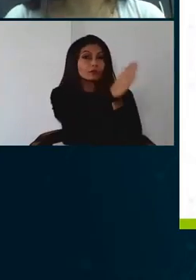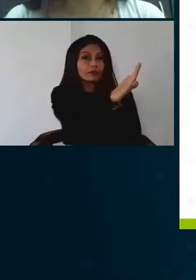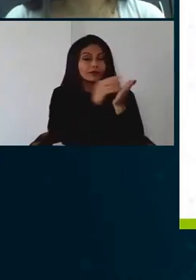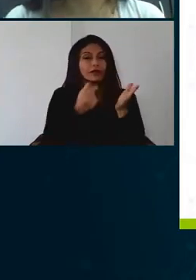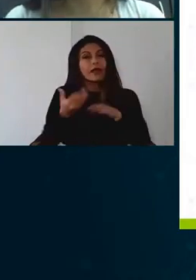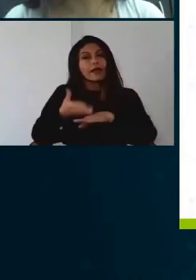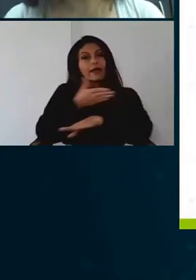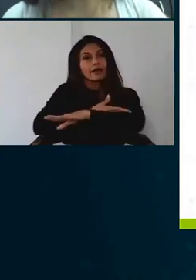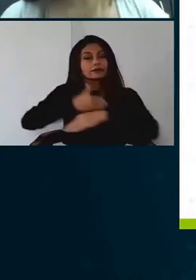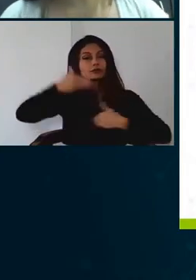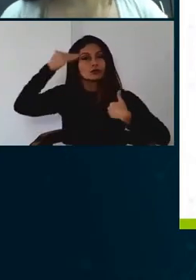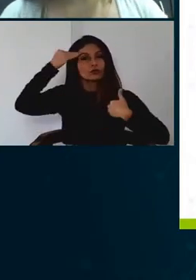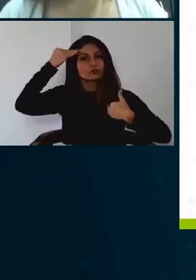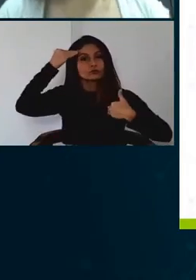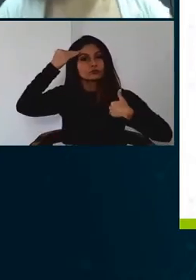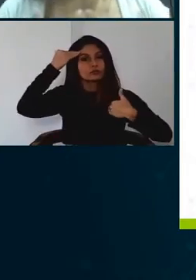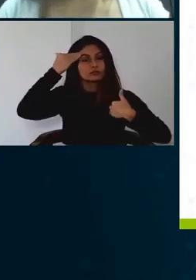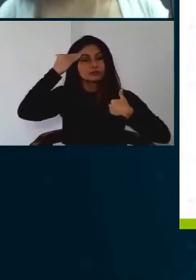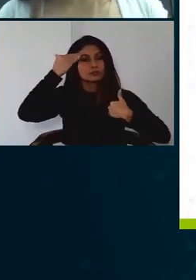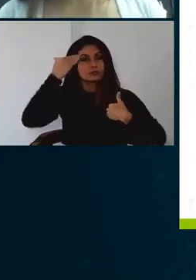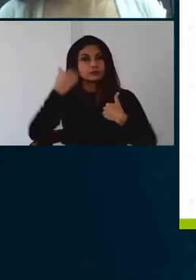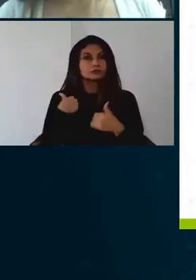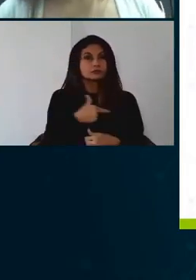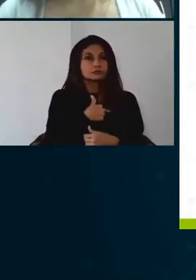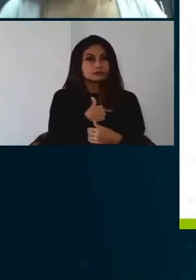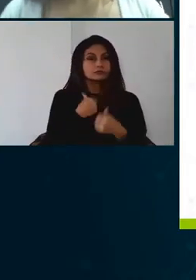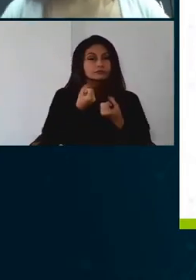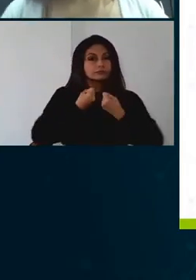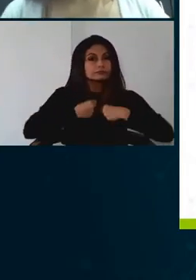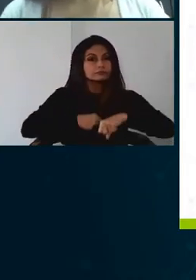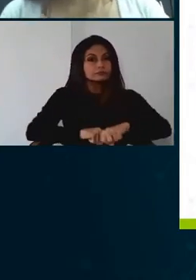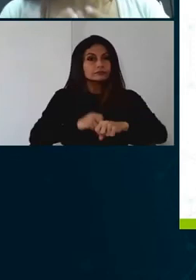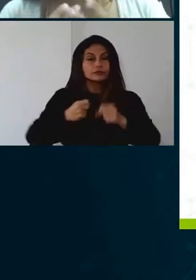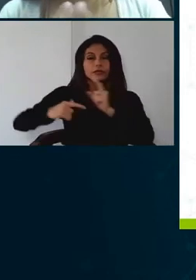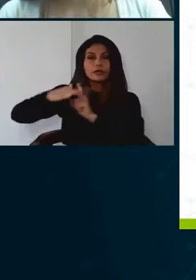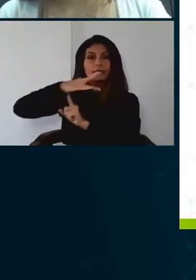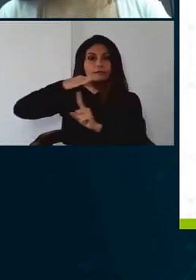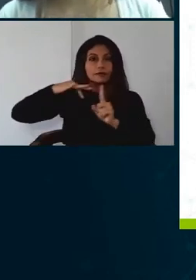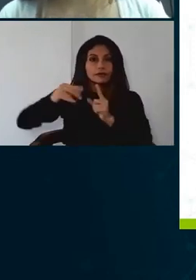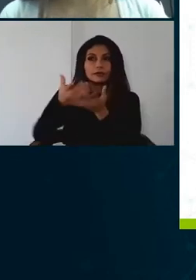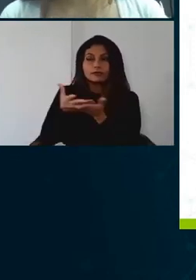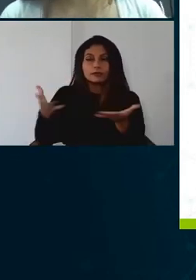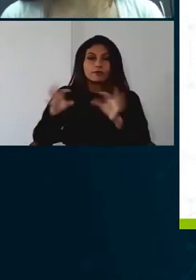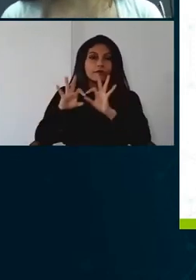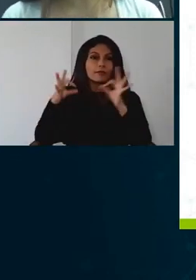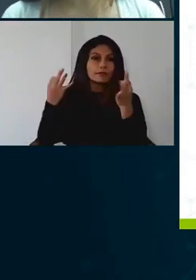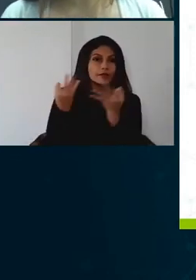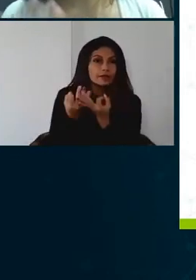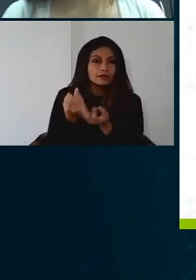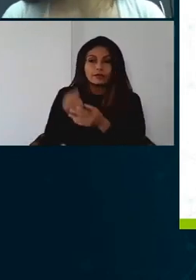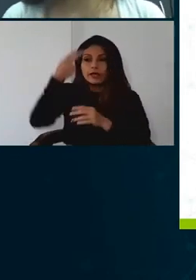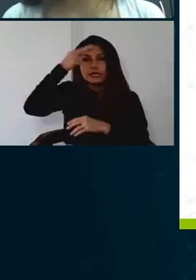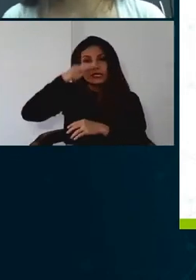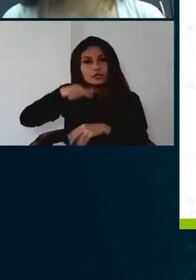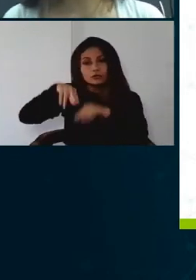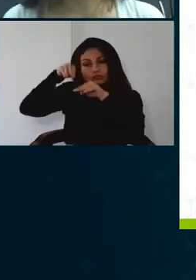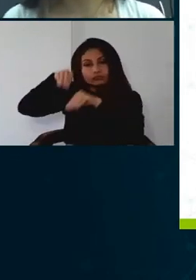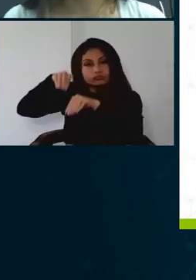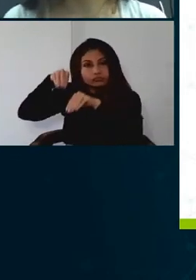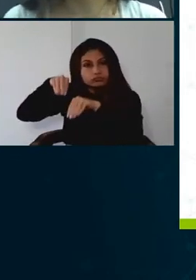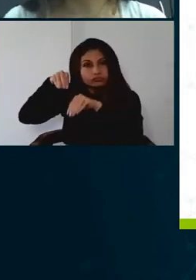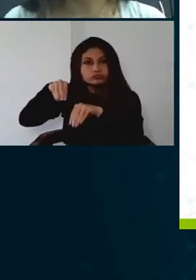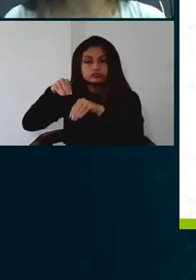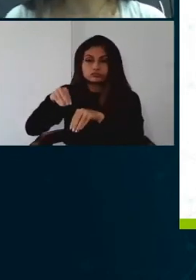tener esa conciencia y nosotros desde nuestra parte, también desde a nuestras familias, a nuestros hijos, les pasemos toda